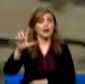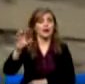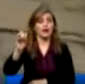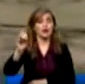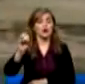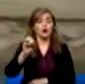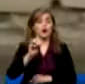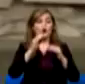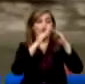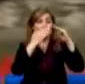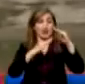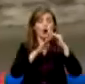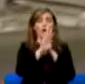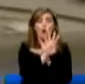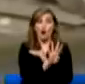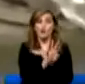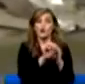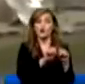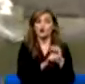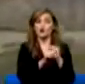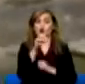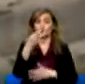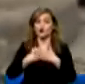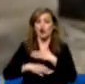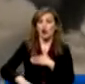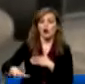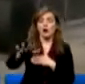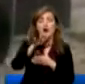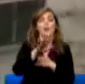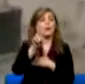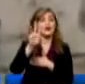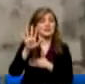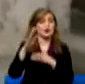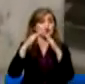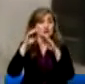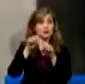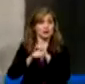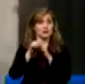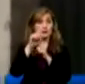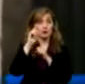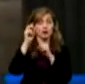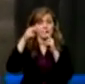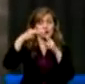son alrededor de 25. Vemos cómo hay cables